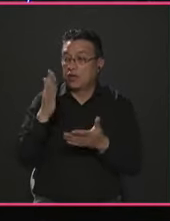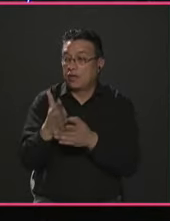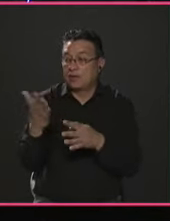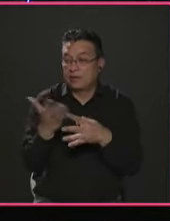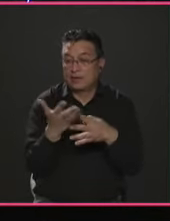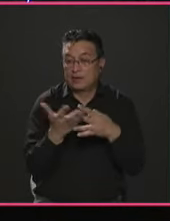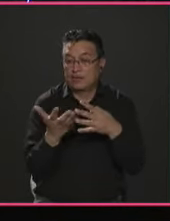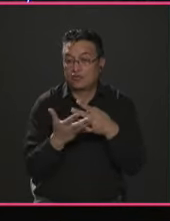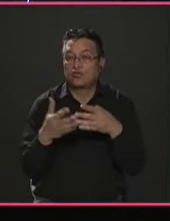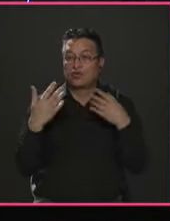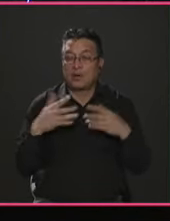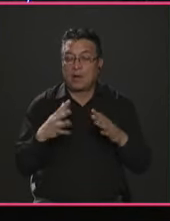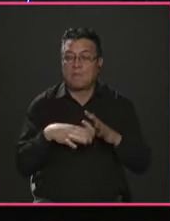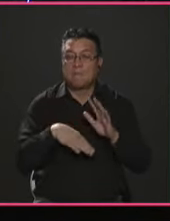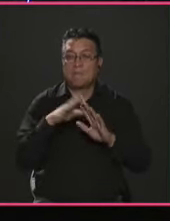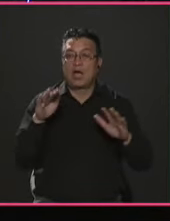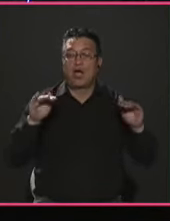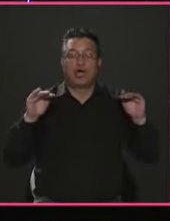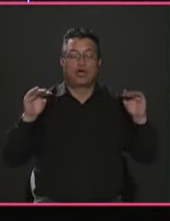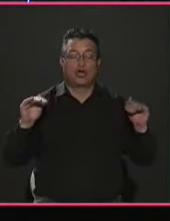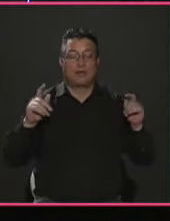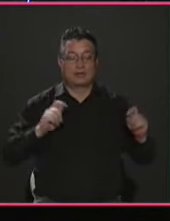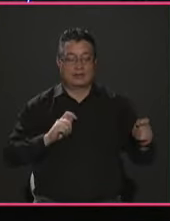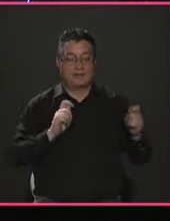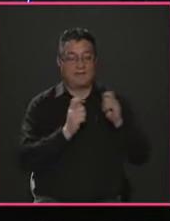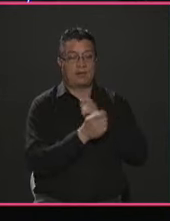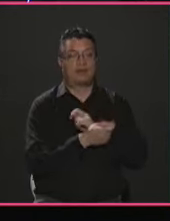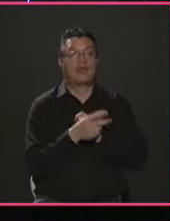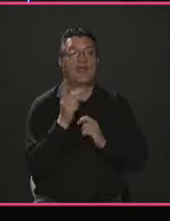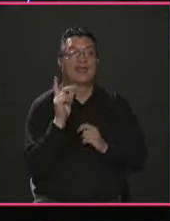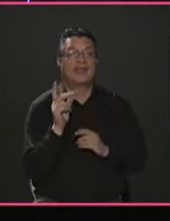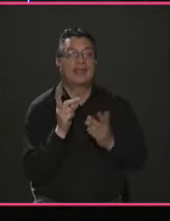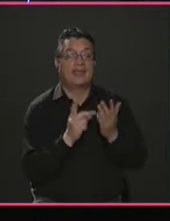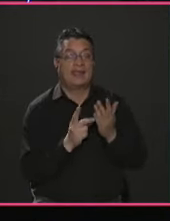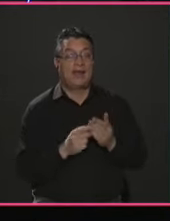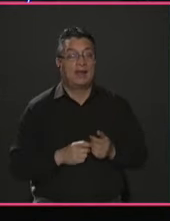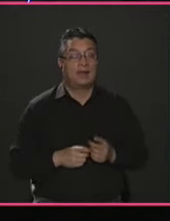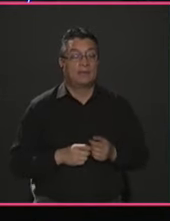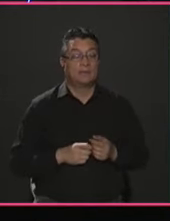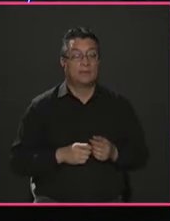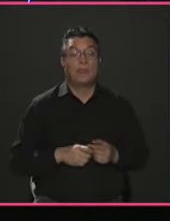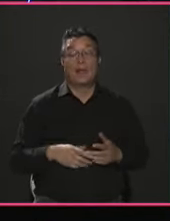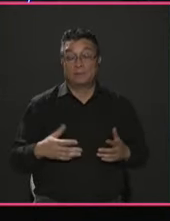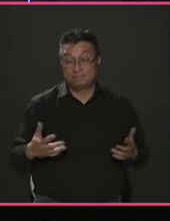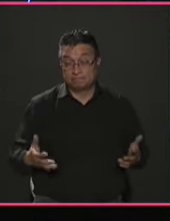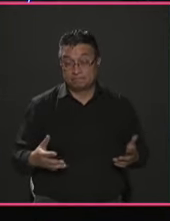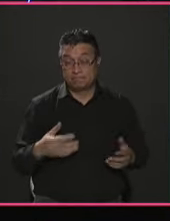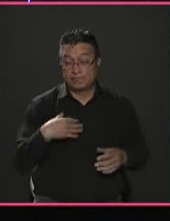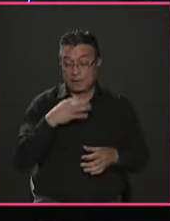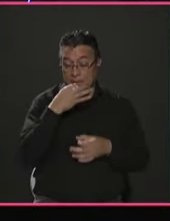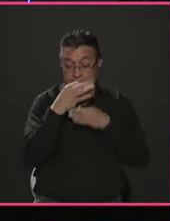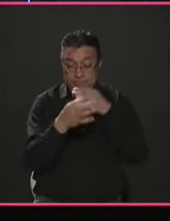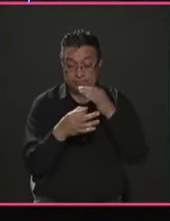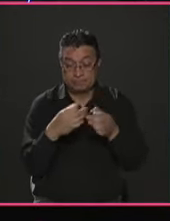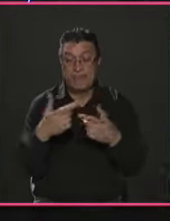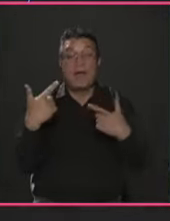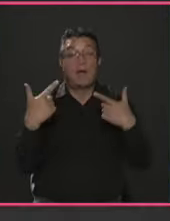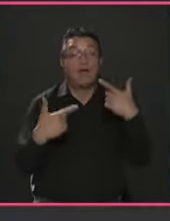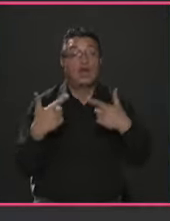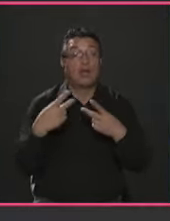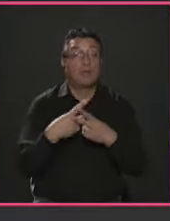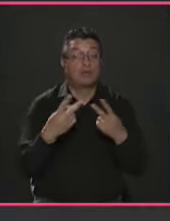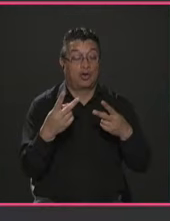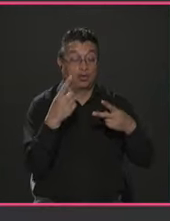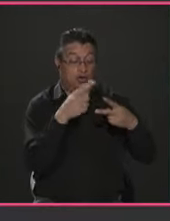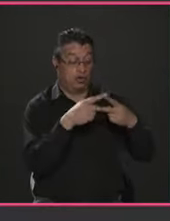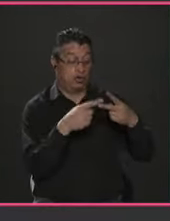están más cómodos con el proceso de transición digital Entonces como recomendación de políticas públicas las dos